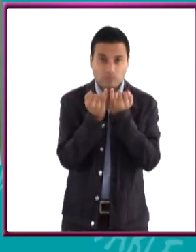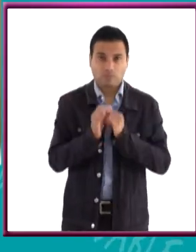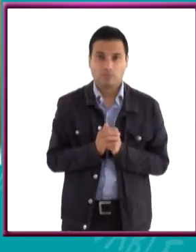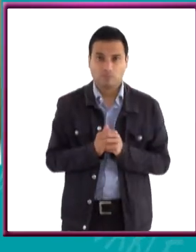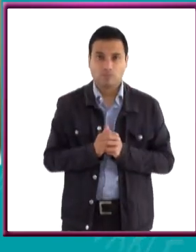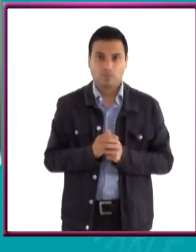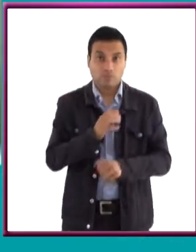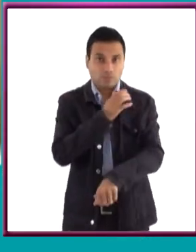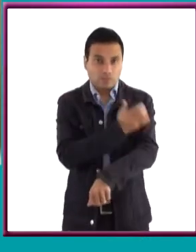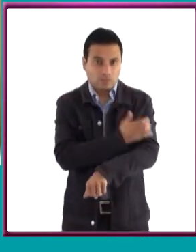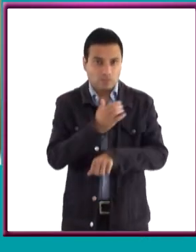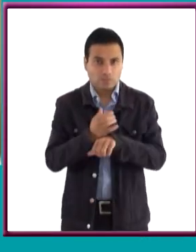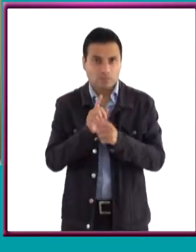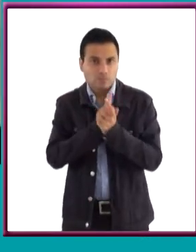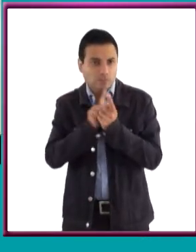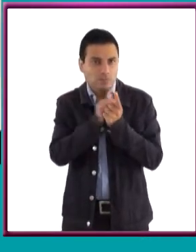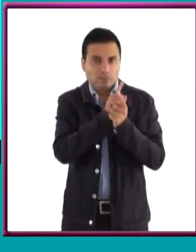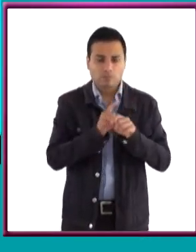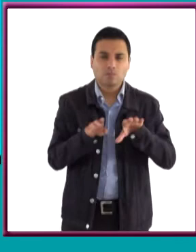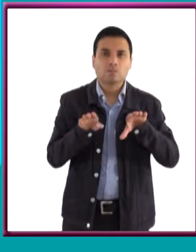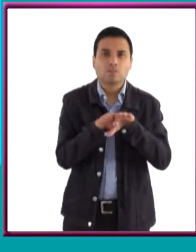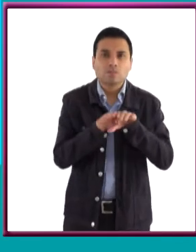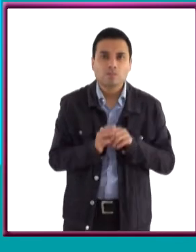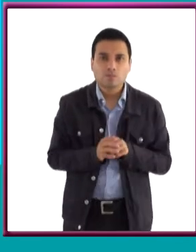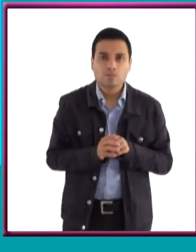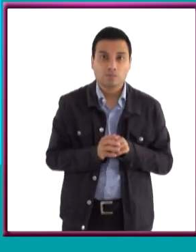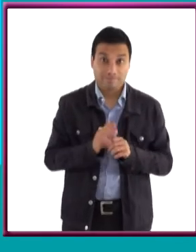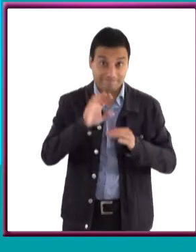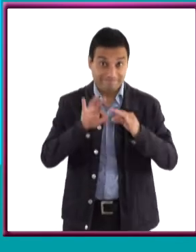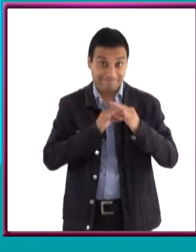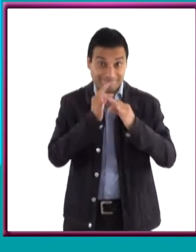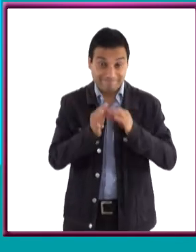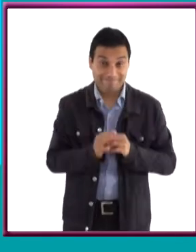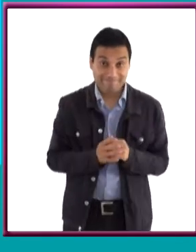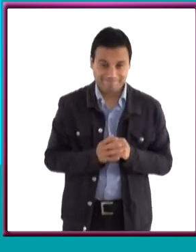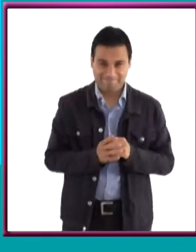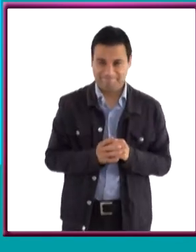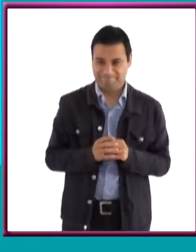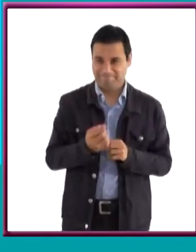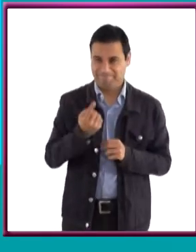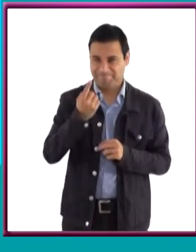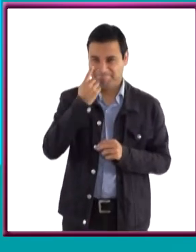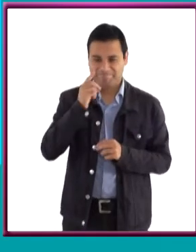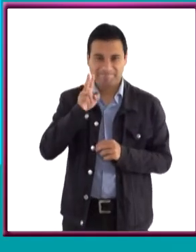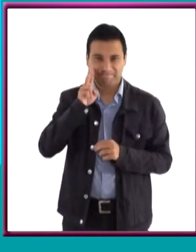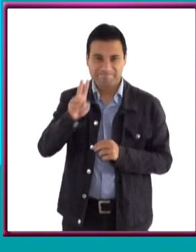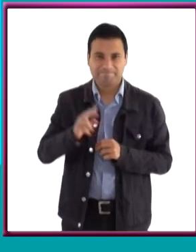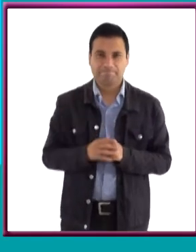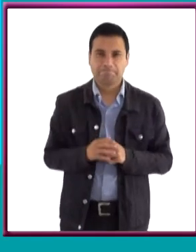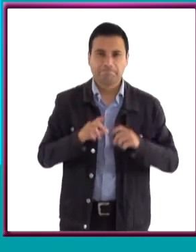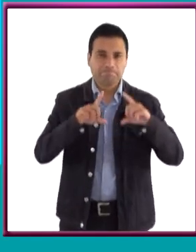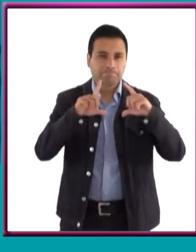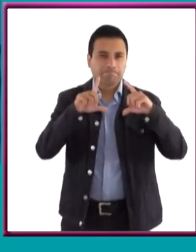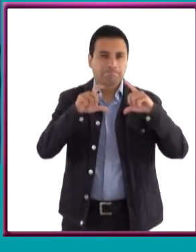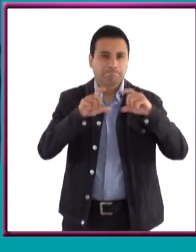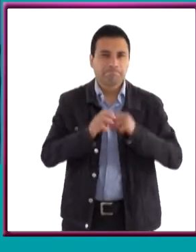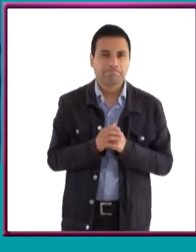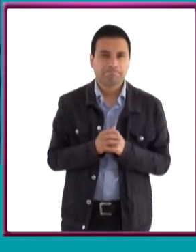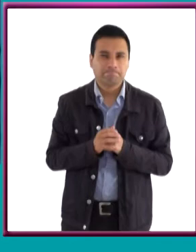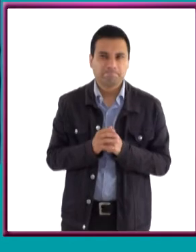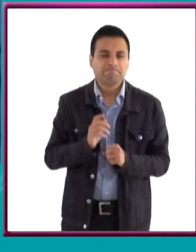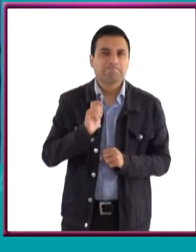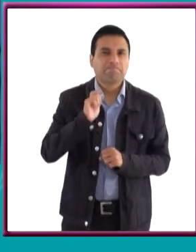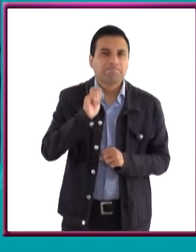cómo interactúan con sus compañeros. ¿Estás lista? ¿Estás listo para ver cómo los fotógrafos